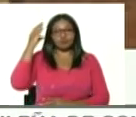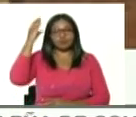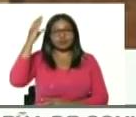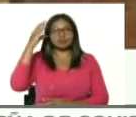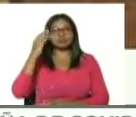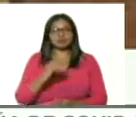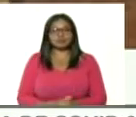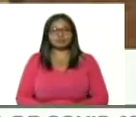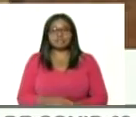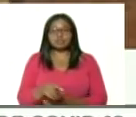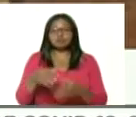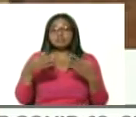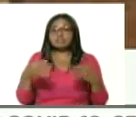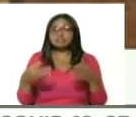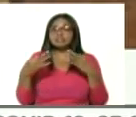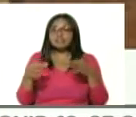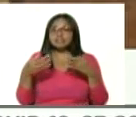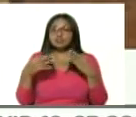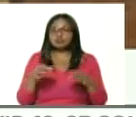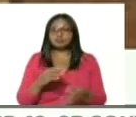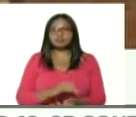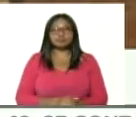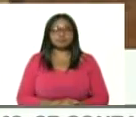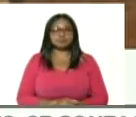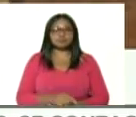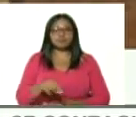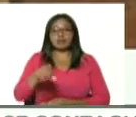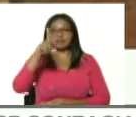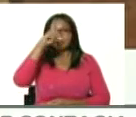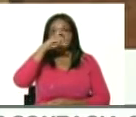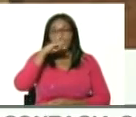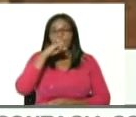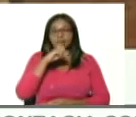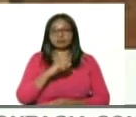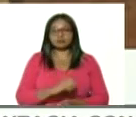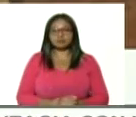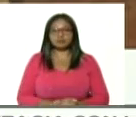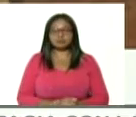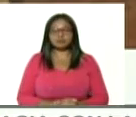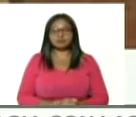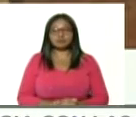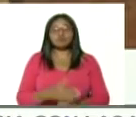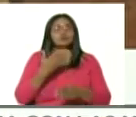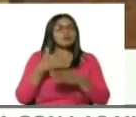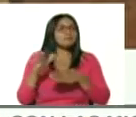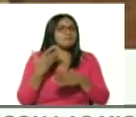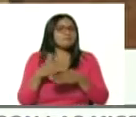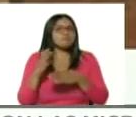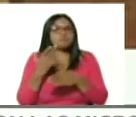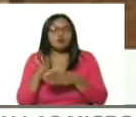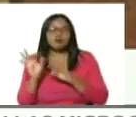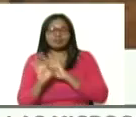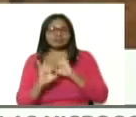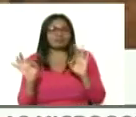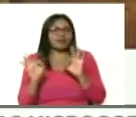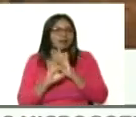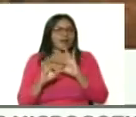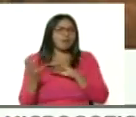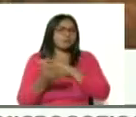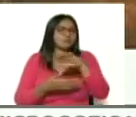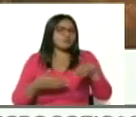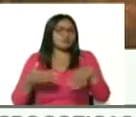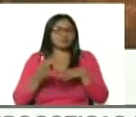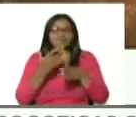Muy sencillo, ¿vale? Este año, llueva, truene o